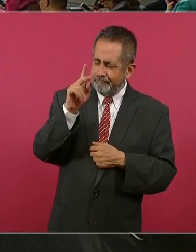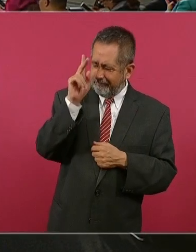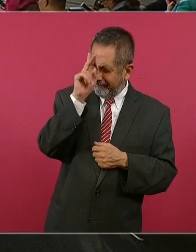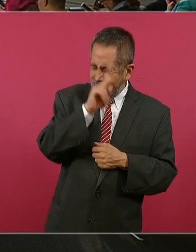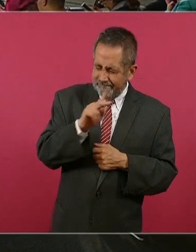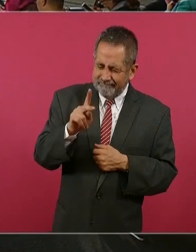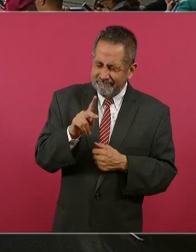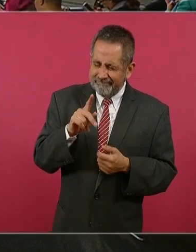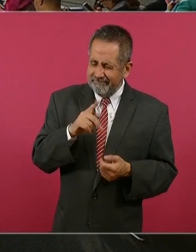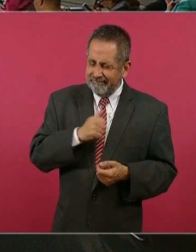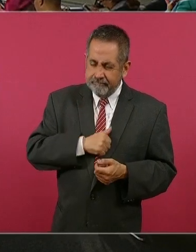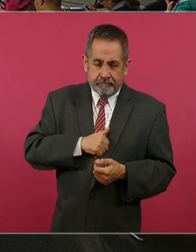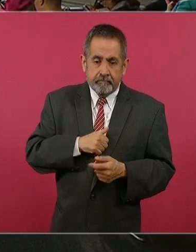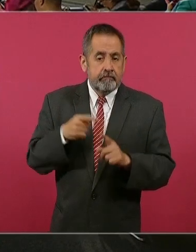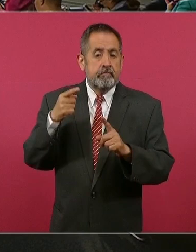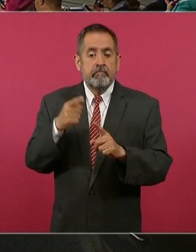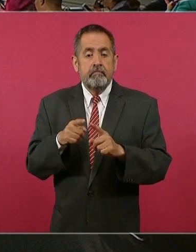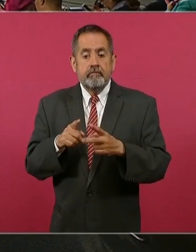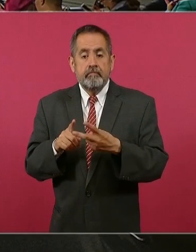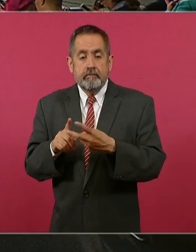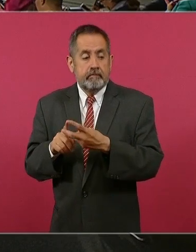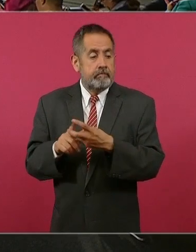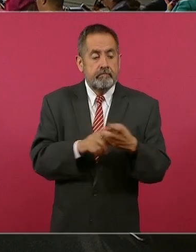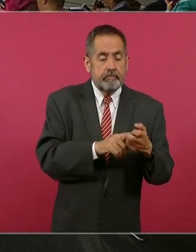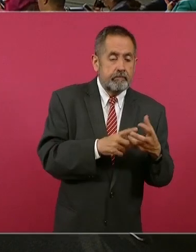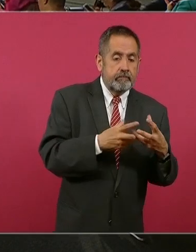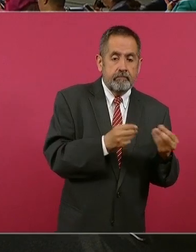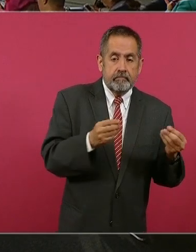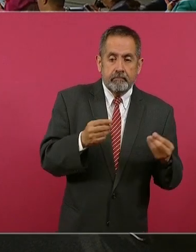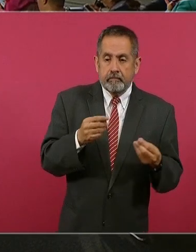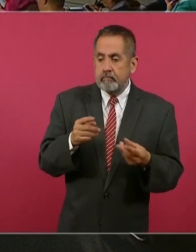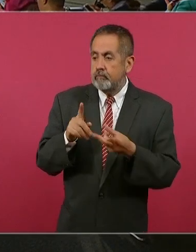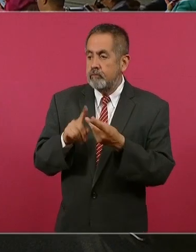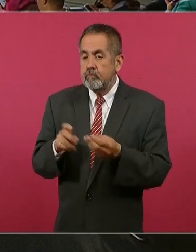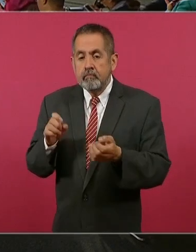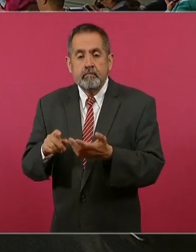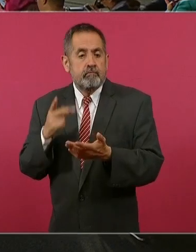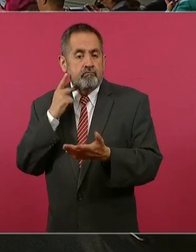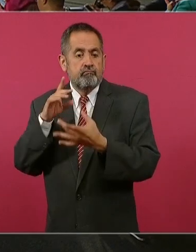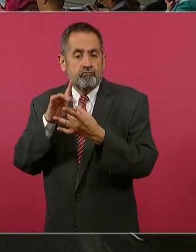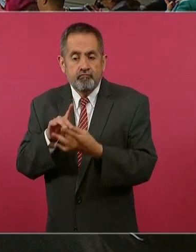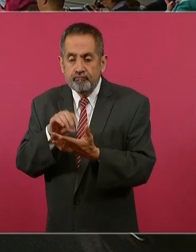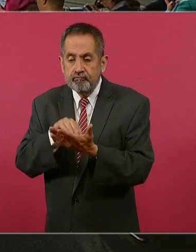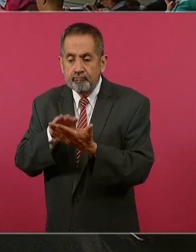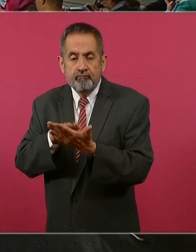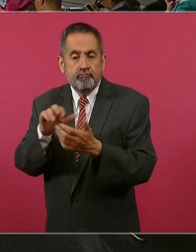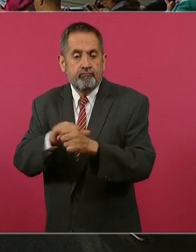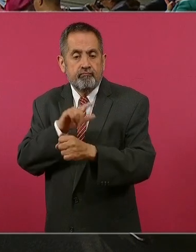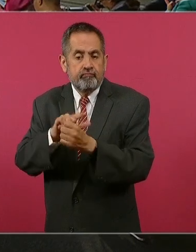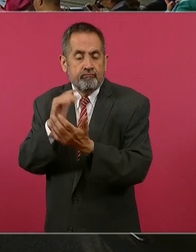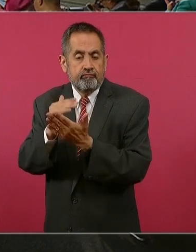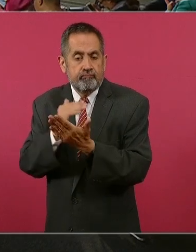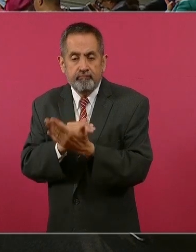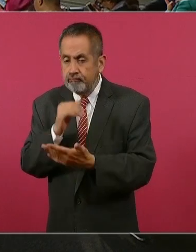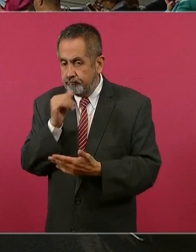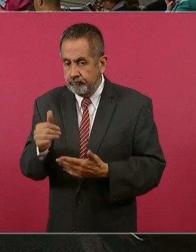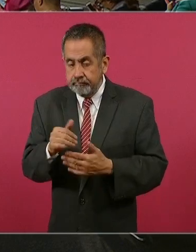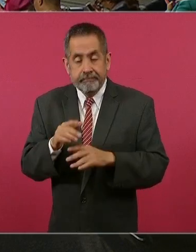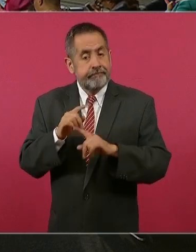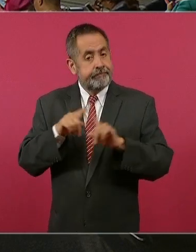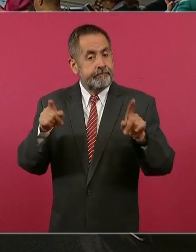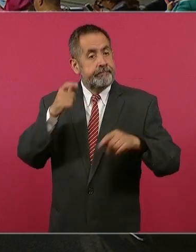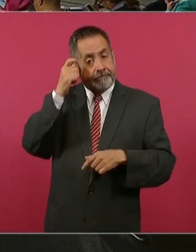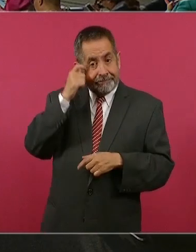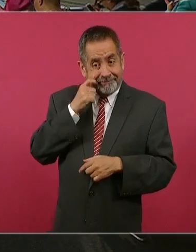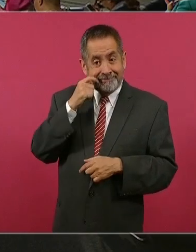de nuestro país, tienen como prioridad atender la Política Nacional de Prevención y Erradicación. Sin embargo, el tema en Guerrero